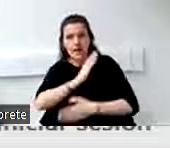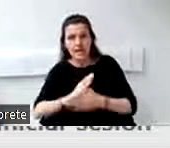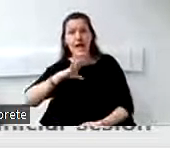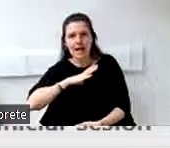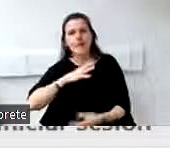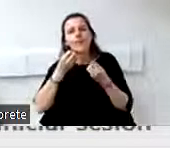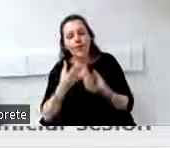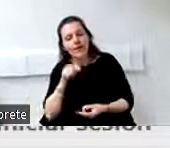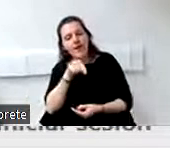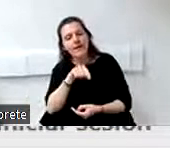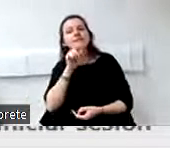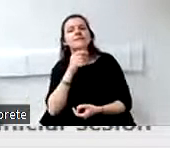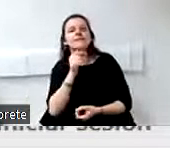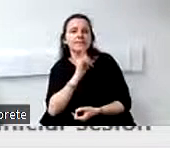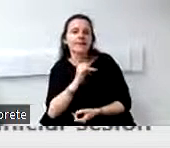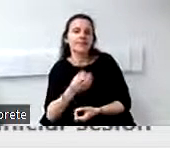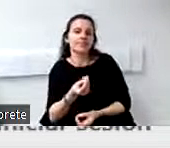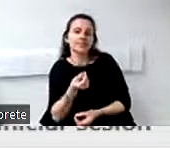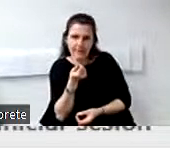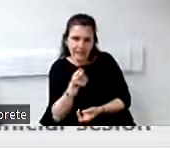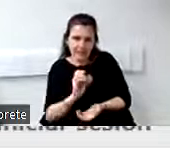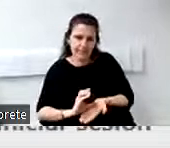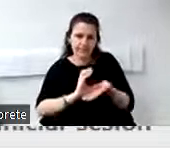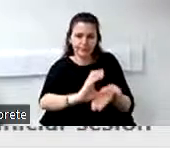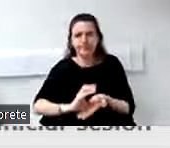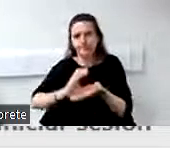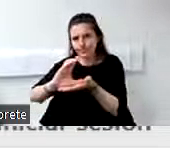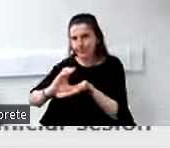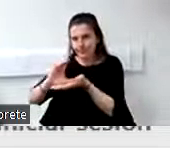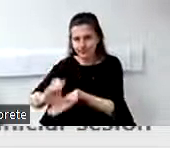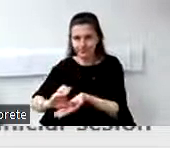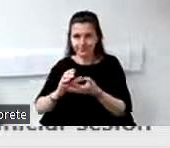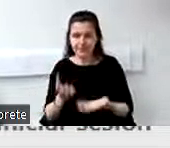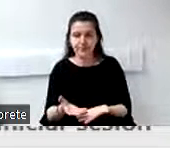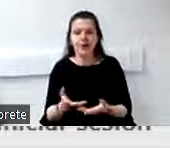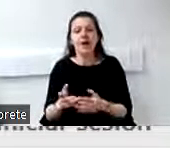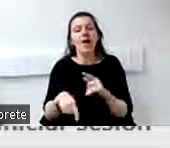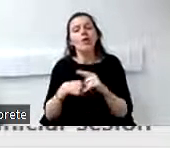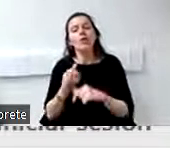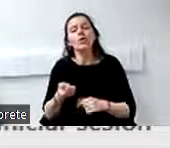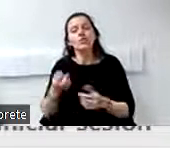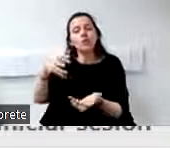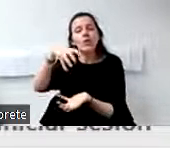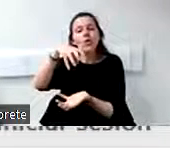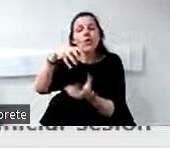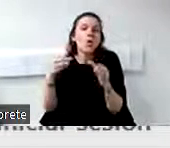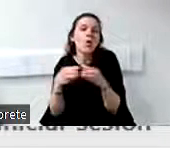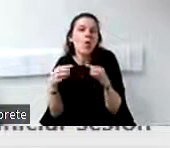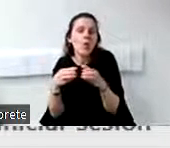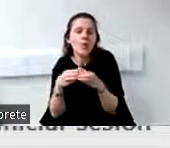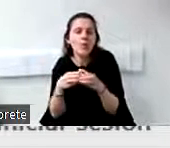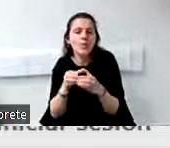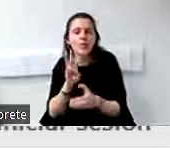que se hace a través de las preguntas del grupo de Washington, que más que de identificar discapacidad, identifica